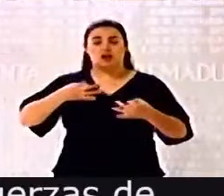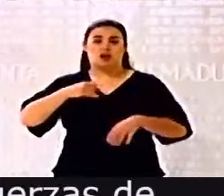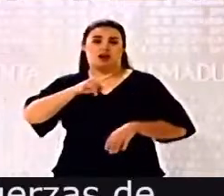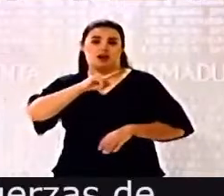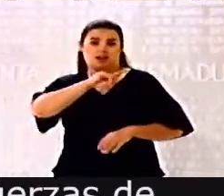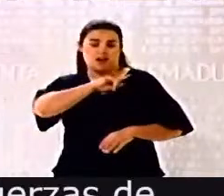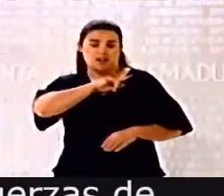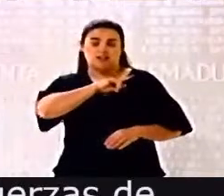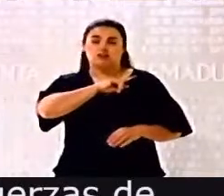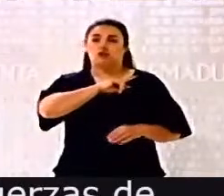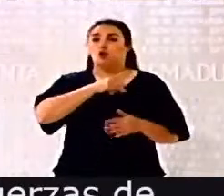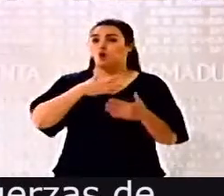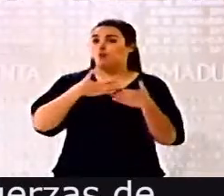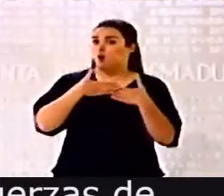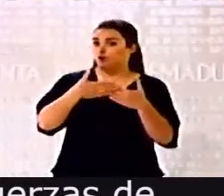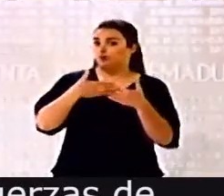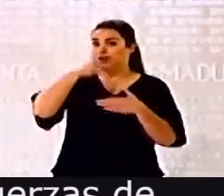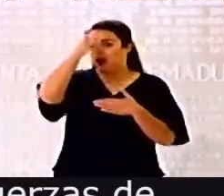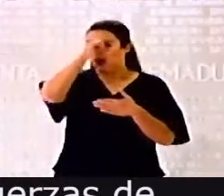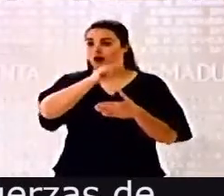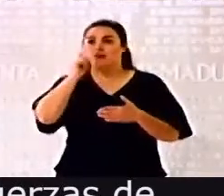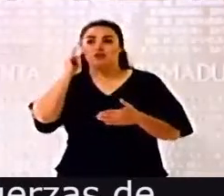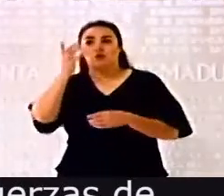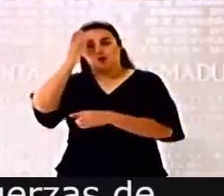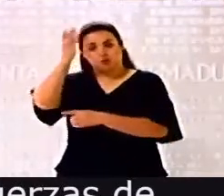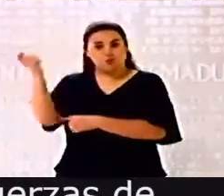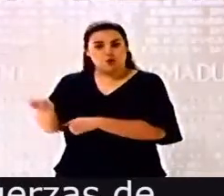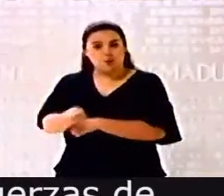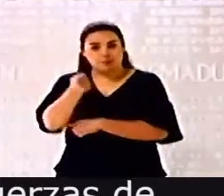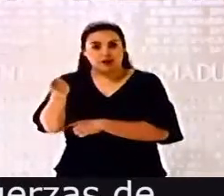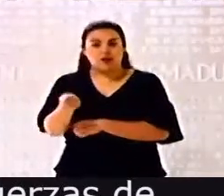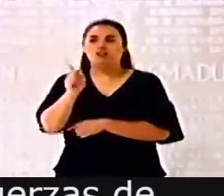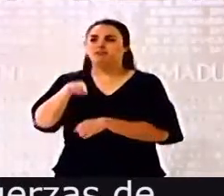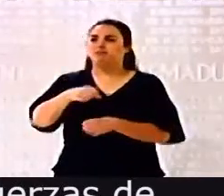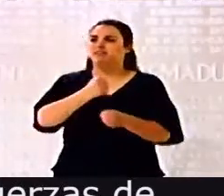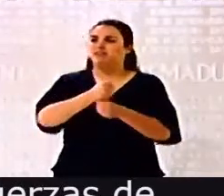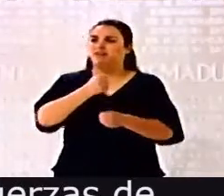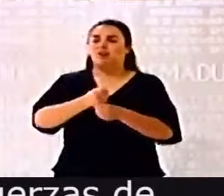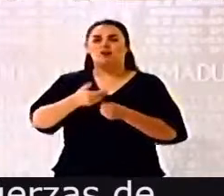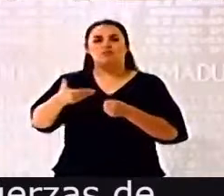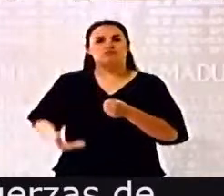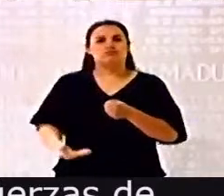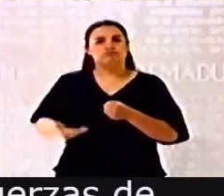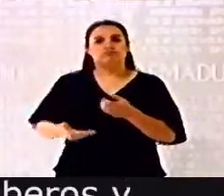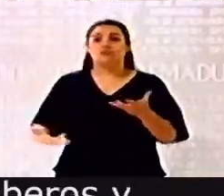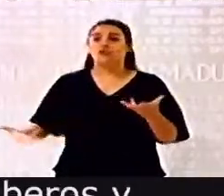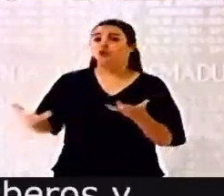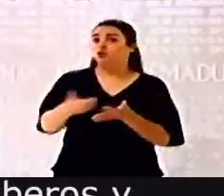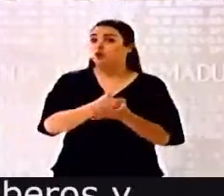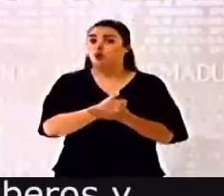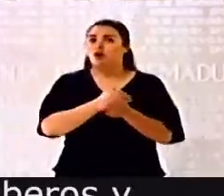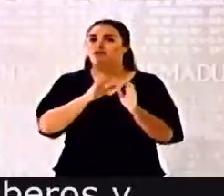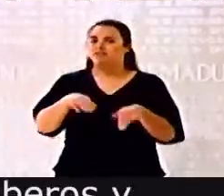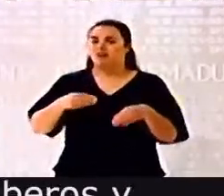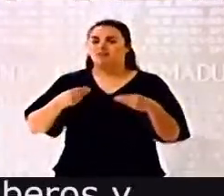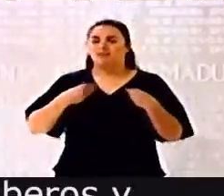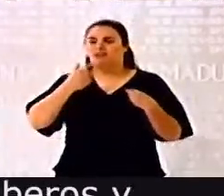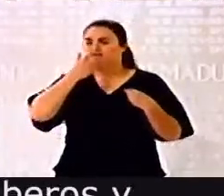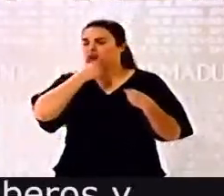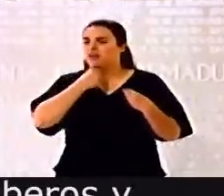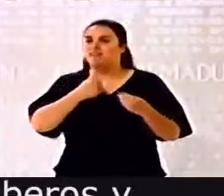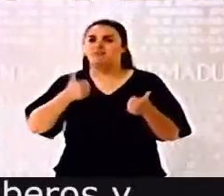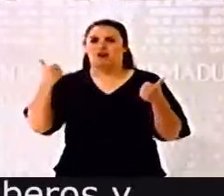Ejército, a los voluntarios y voluntarias, a los bomberos y a esos trabajadores esenciales que, entre todos, nos han hecho la vida más